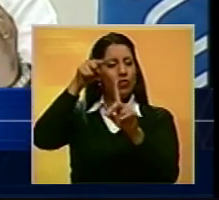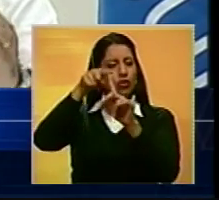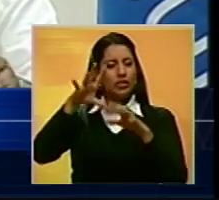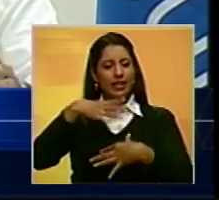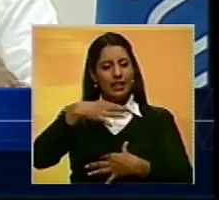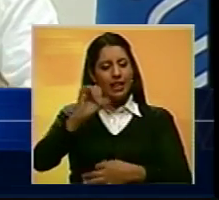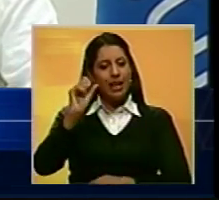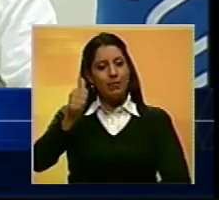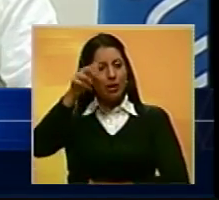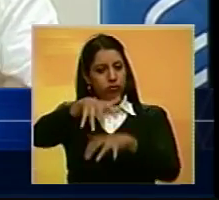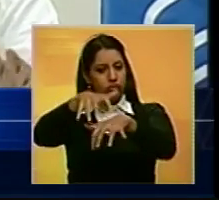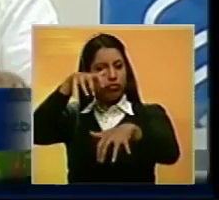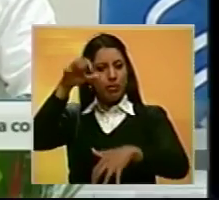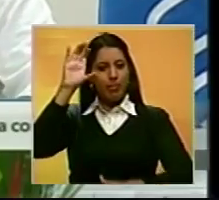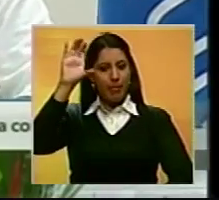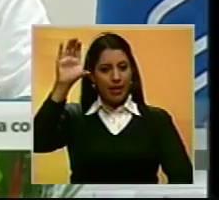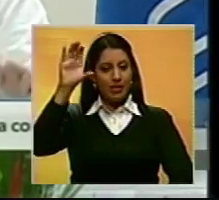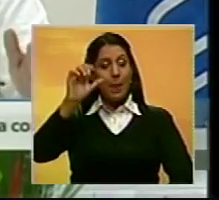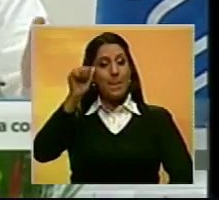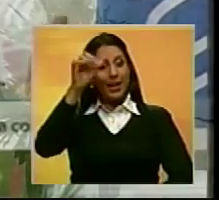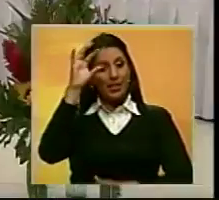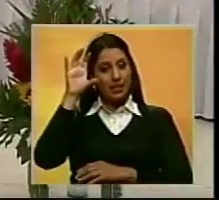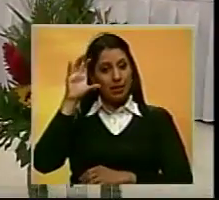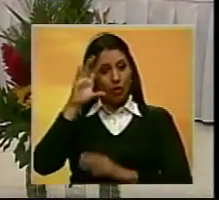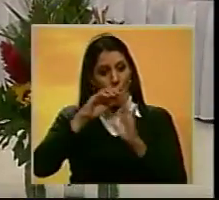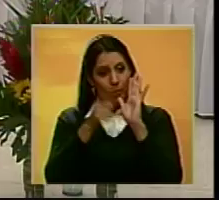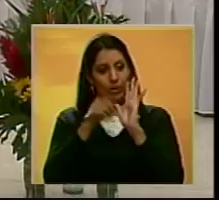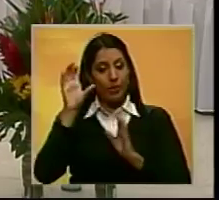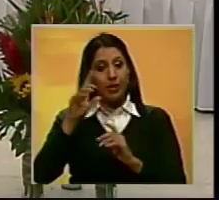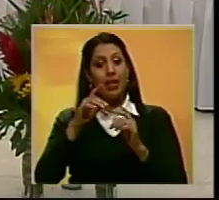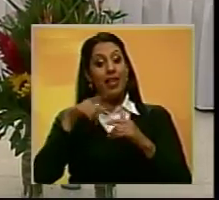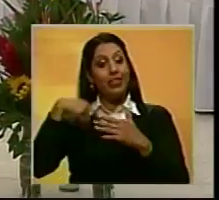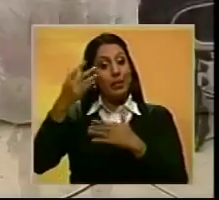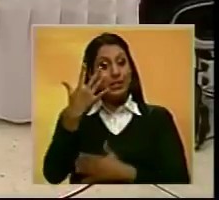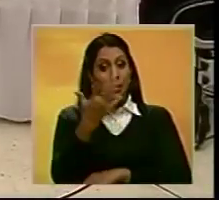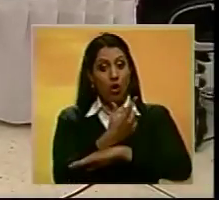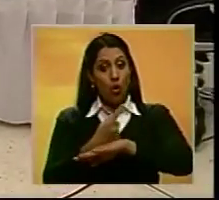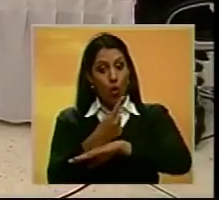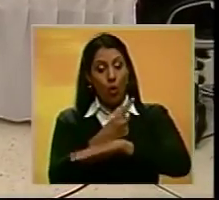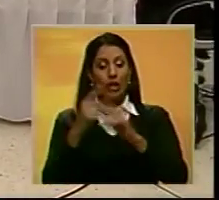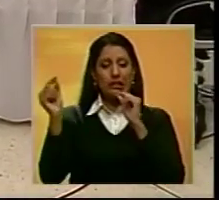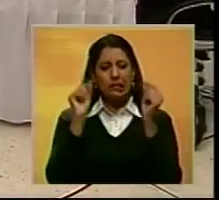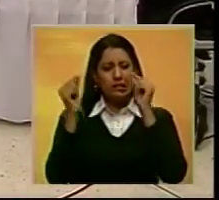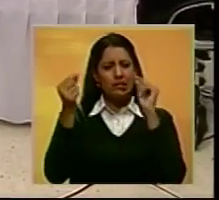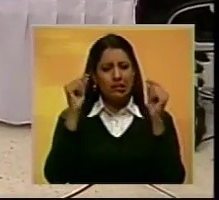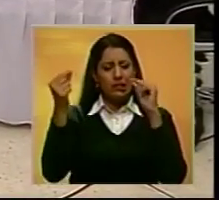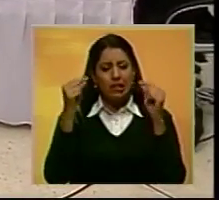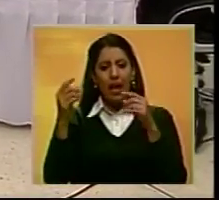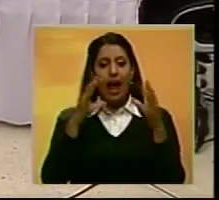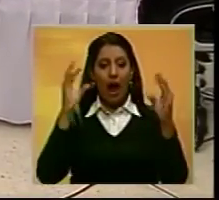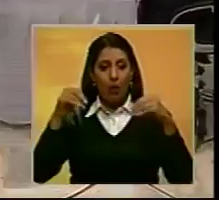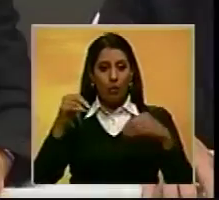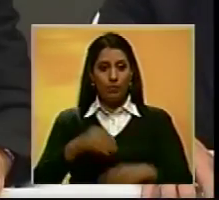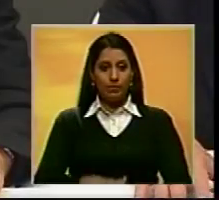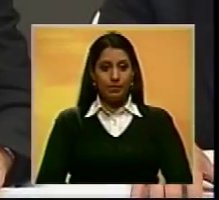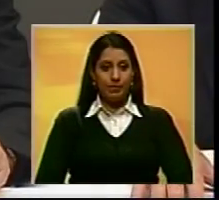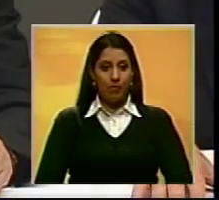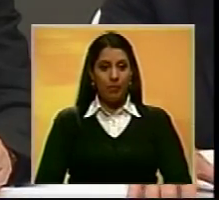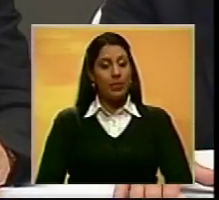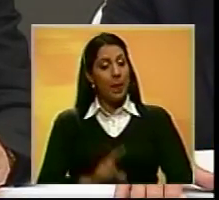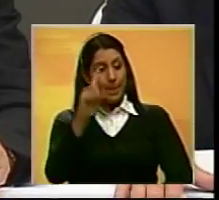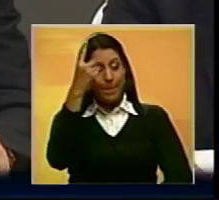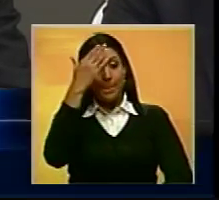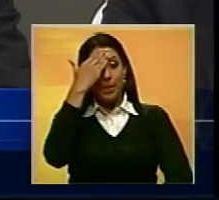de las grandes mayorías del país, de los intereses nacionales. Después de 5 horas de deliberaciones se anunciaron los acuerdos.